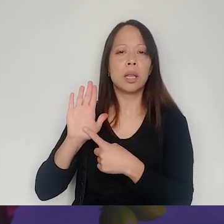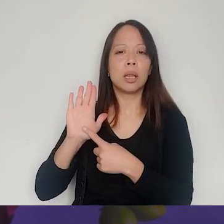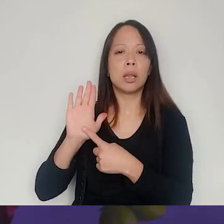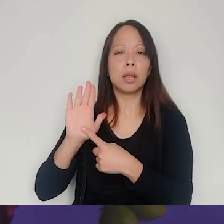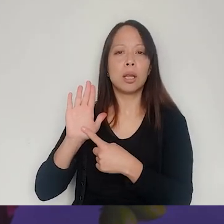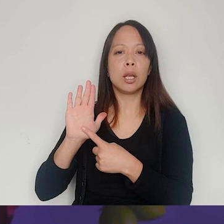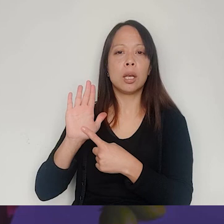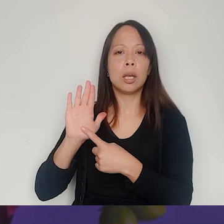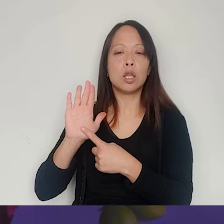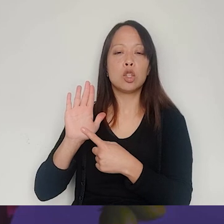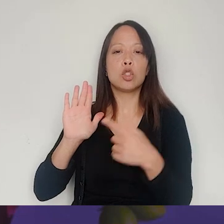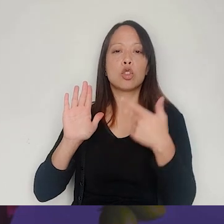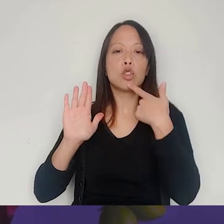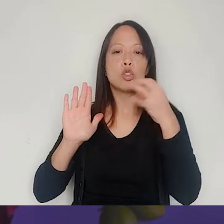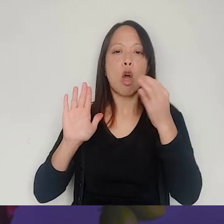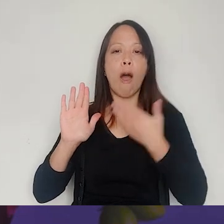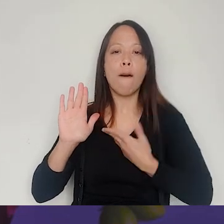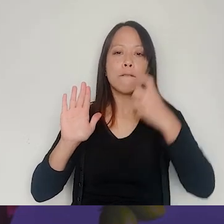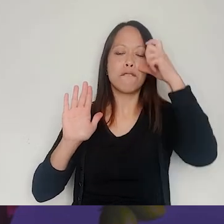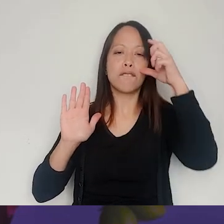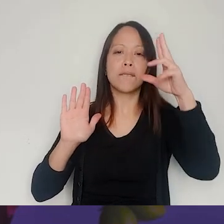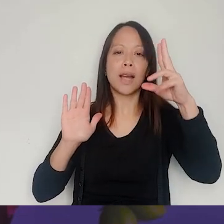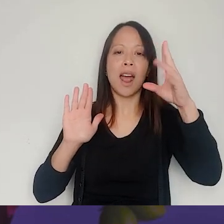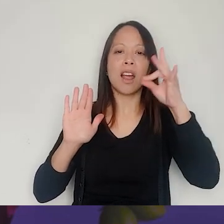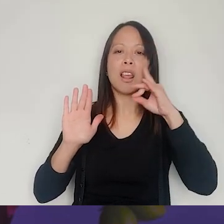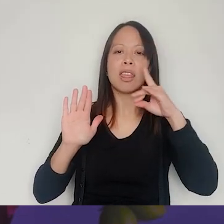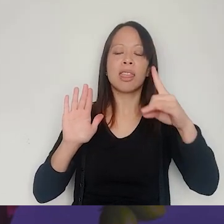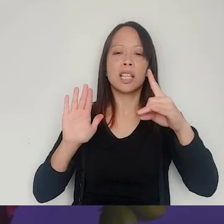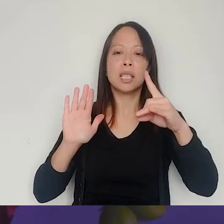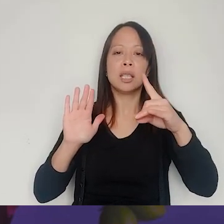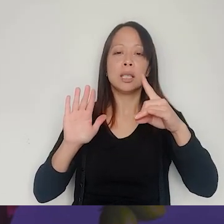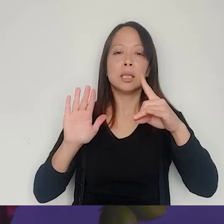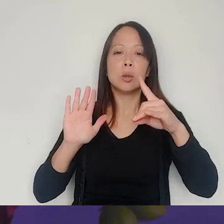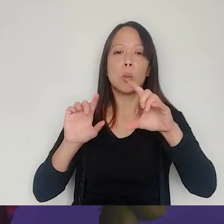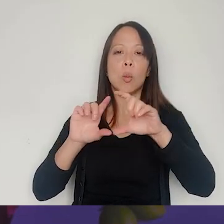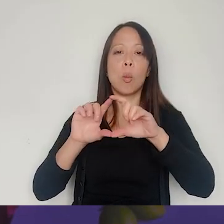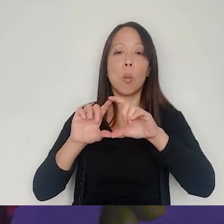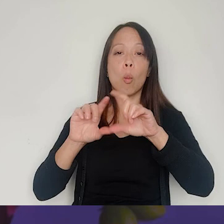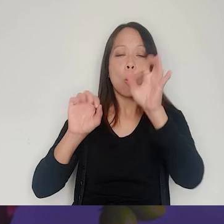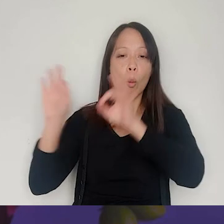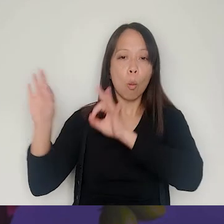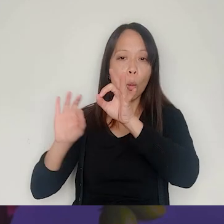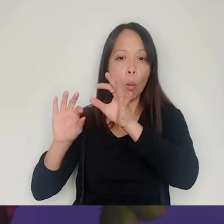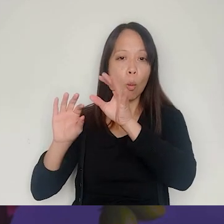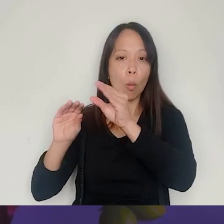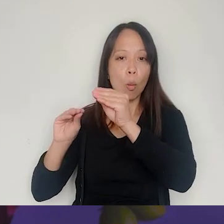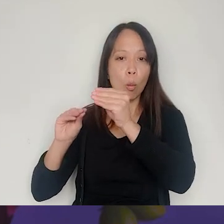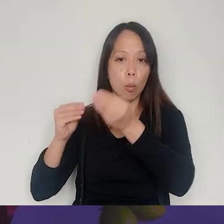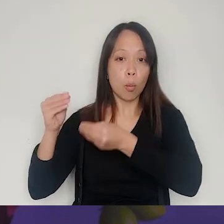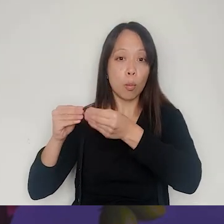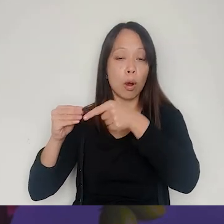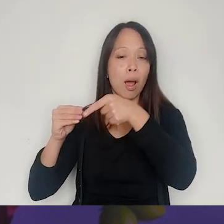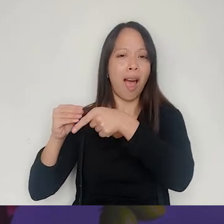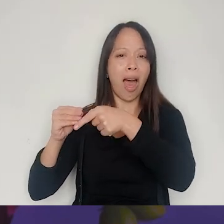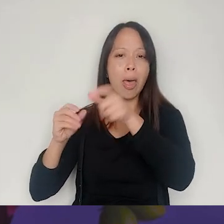a través del SOLVER-D, un programa de Eurordis, ¿no?, que aúna distintas entidades, como podéis ver, tanto de pacientes